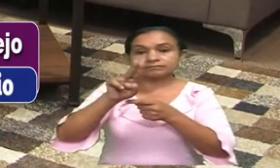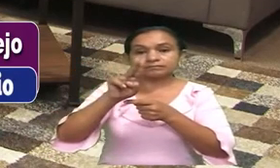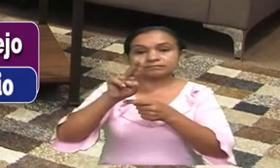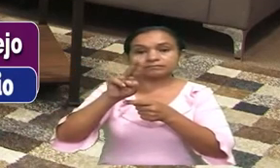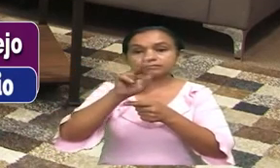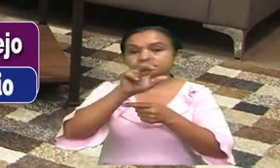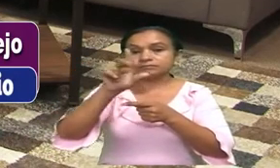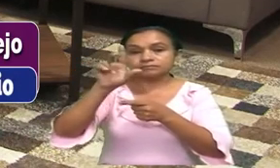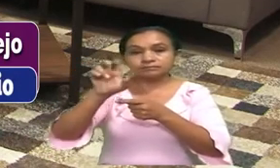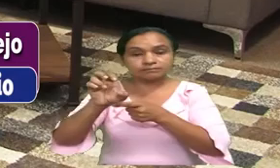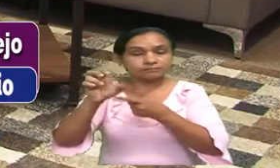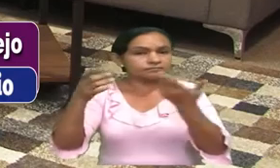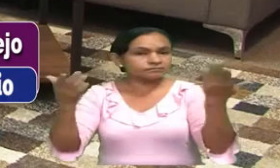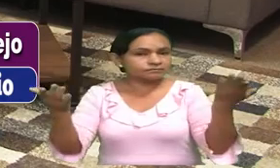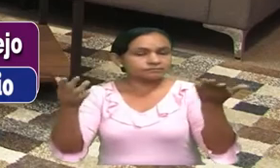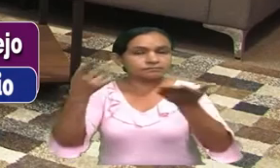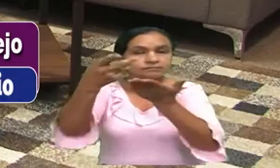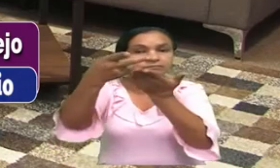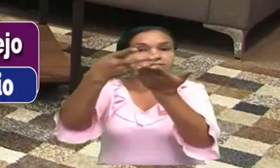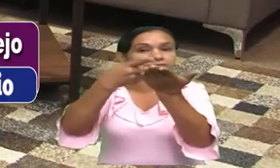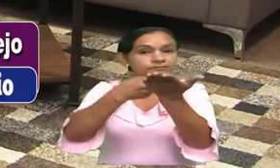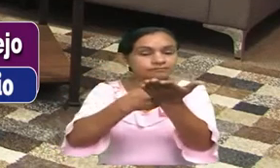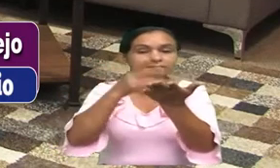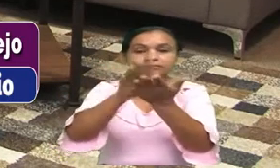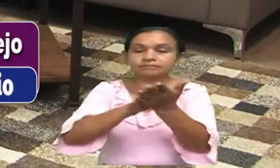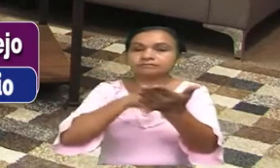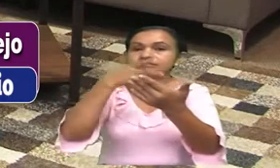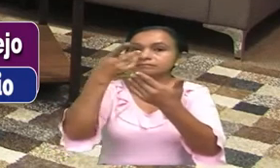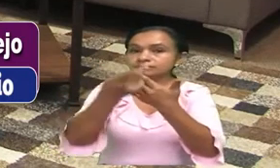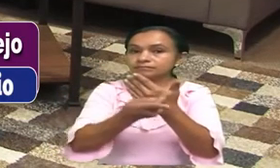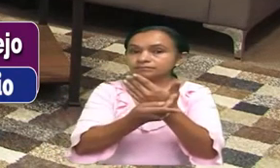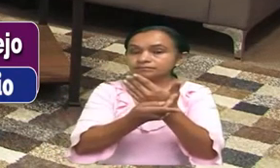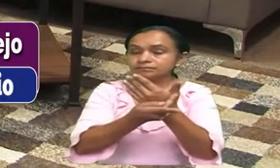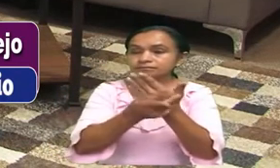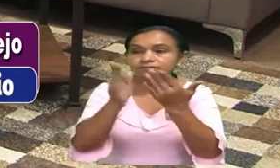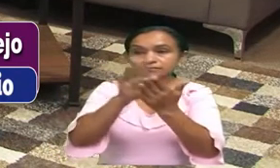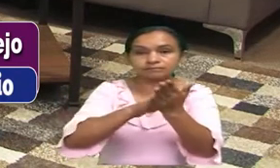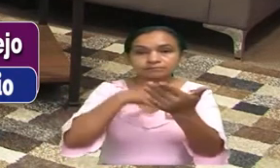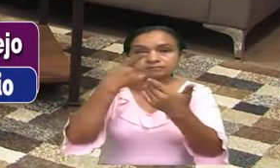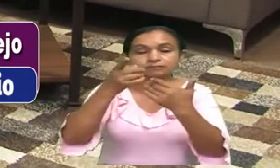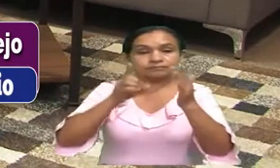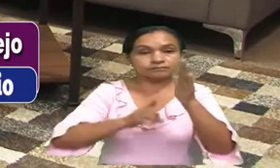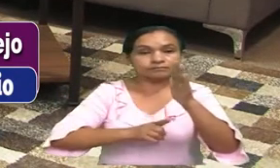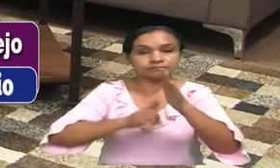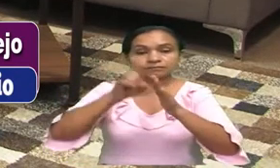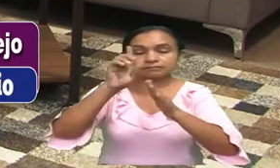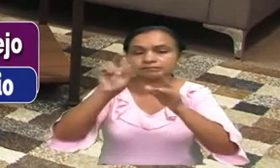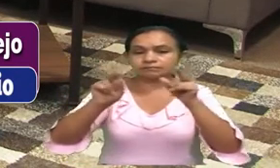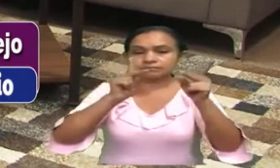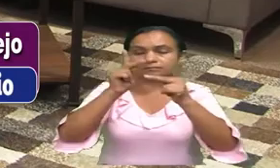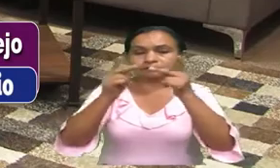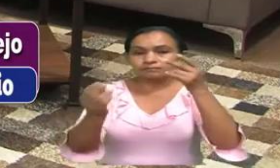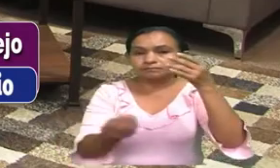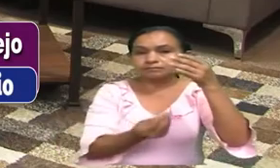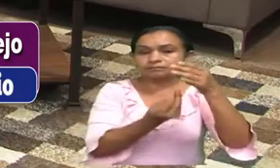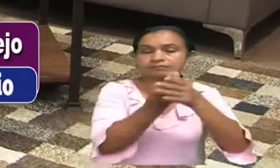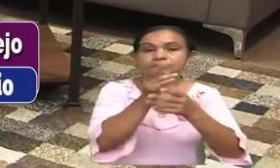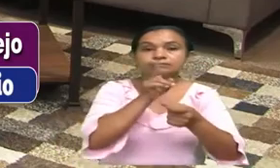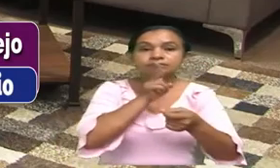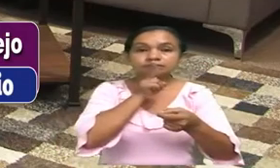hay un proyecto, un programa que se llama el Programa de Desarrollo Integral de